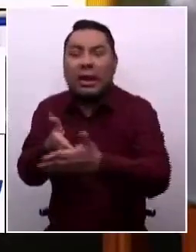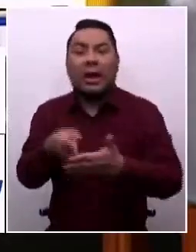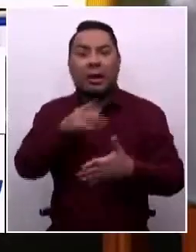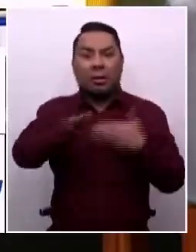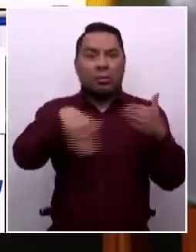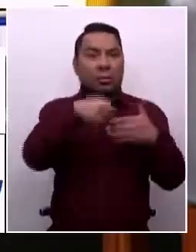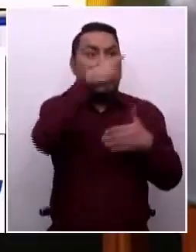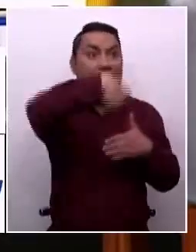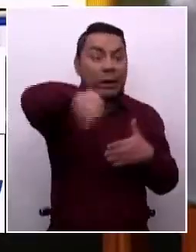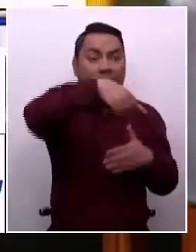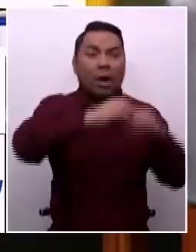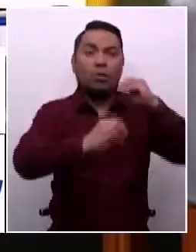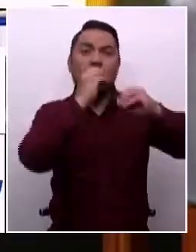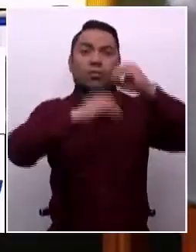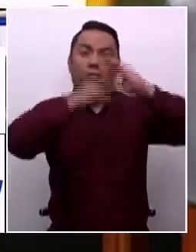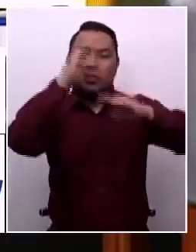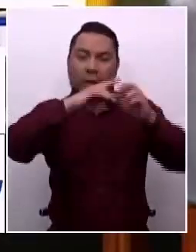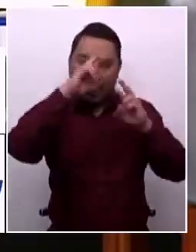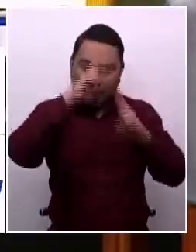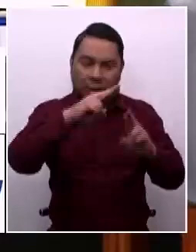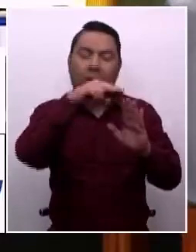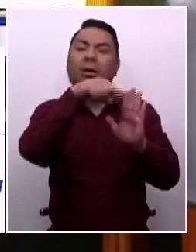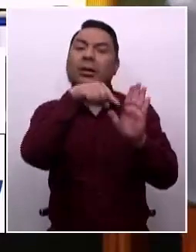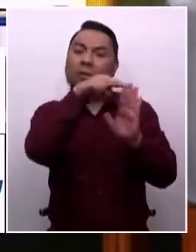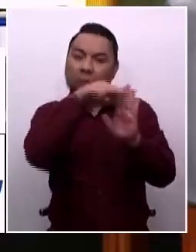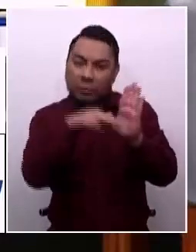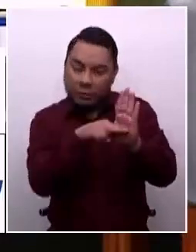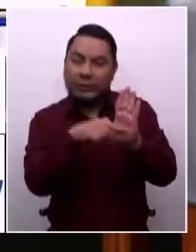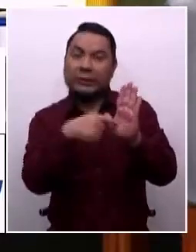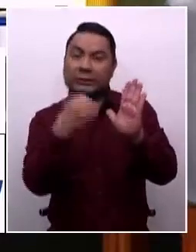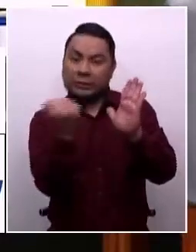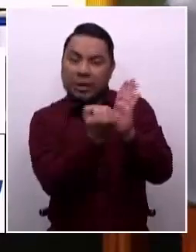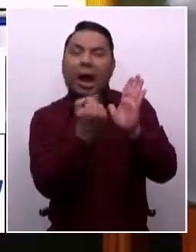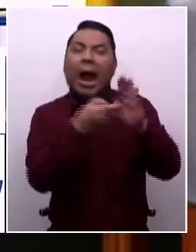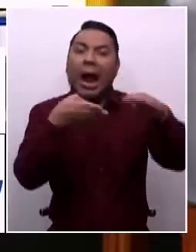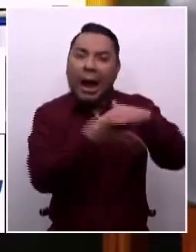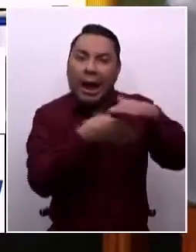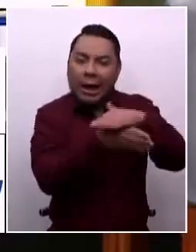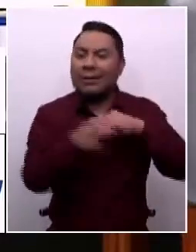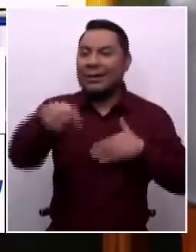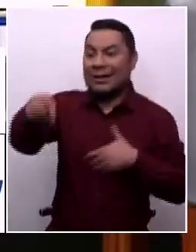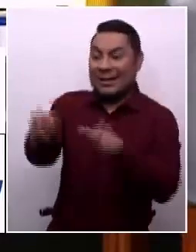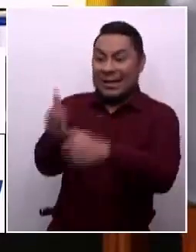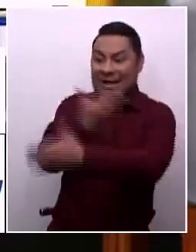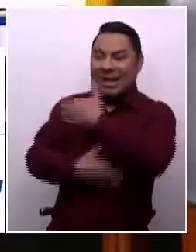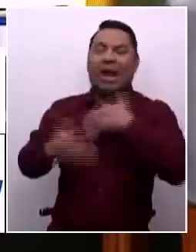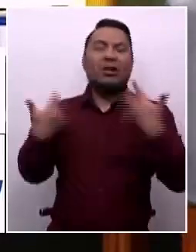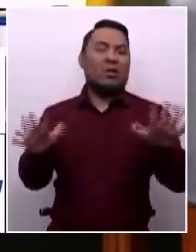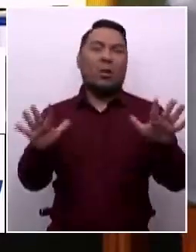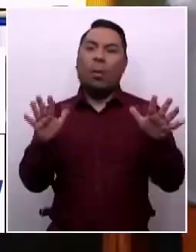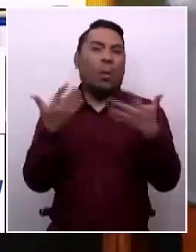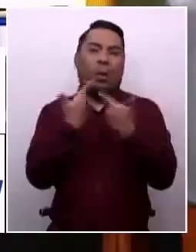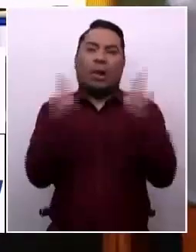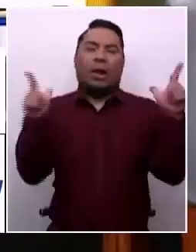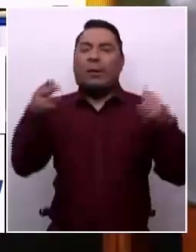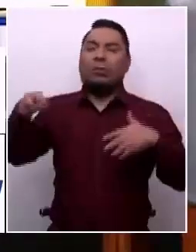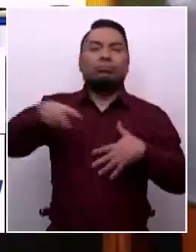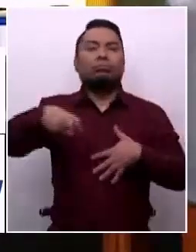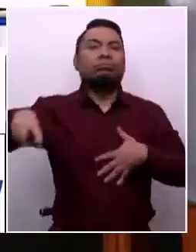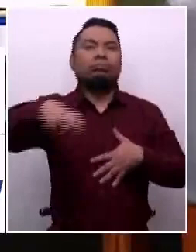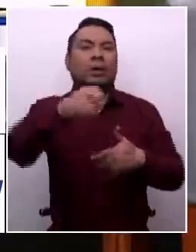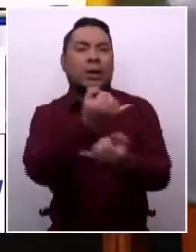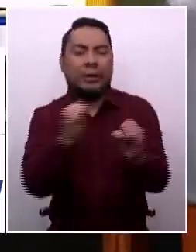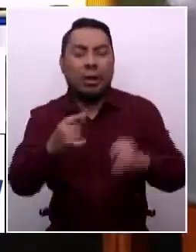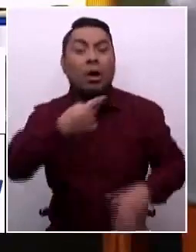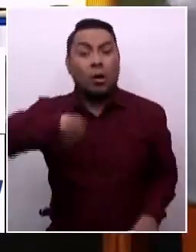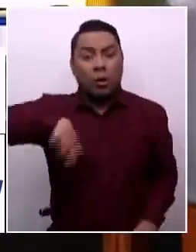como corresponden como hoy ya se encuentran en muchas ordenanzas ellos podrían desarrollarse la forma es como cualquier otro por eso es que nosotros también